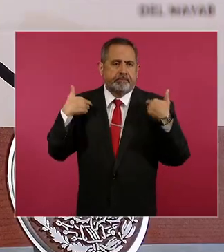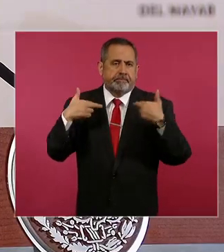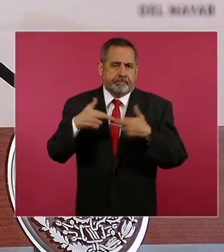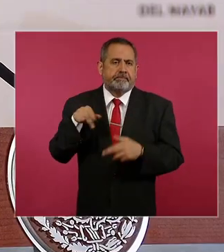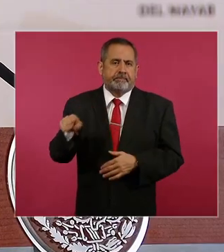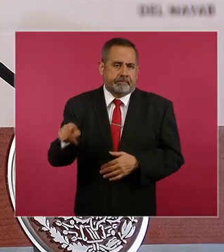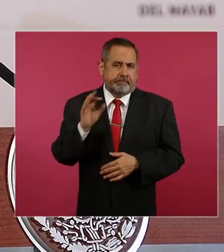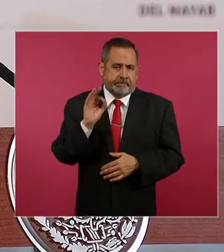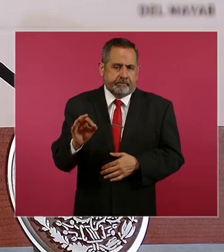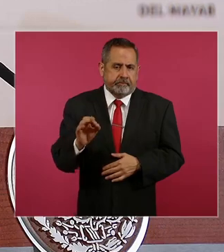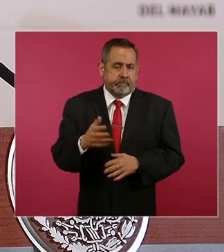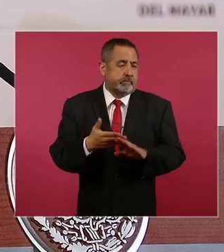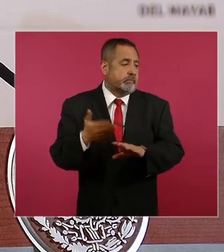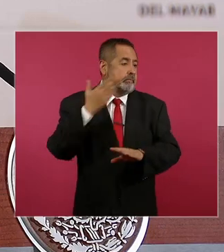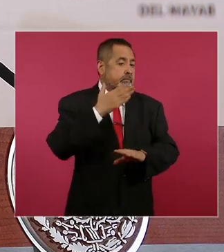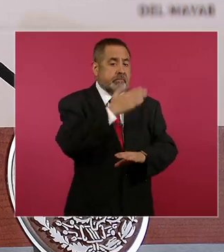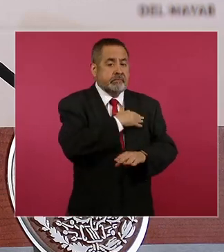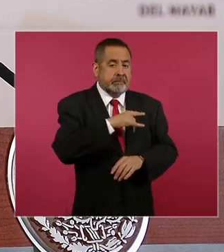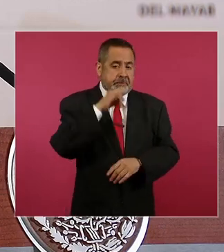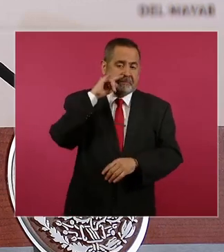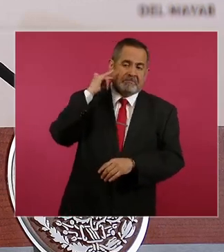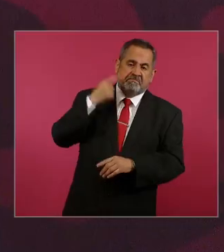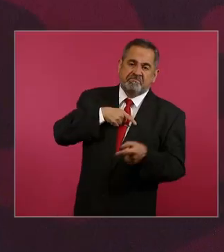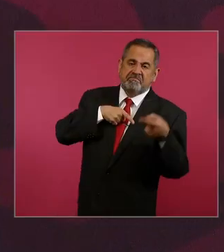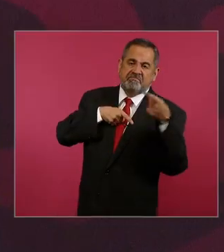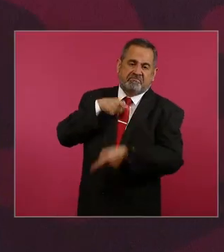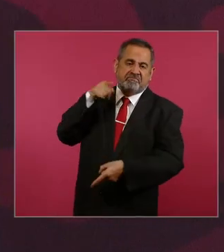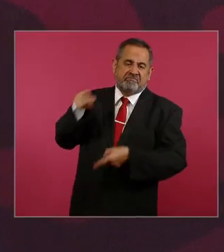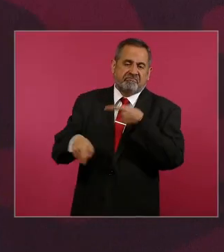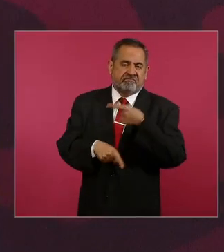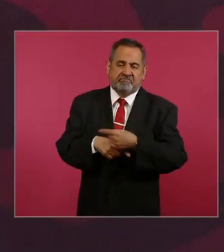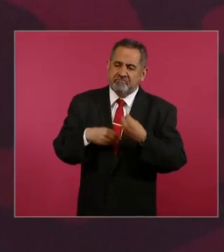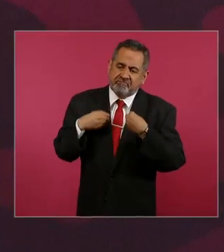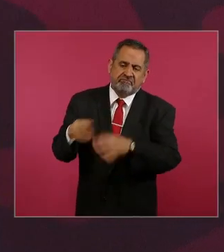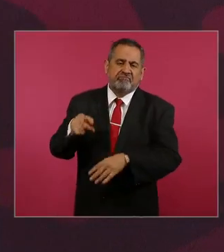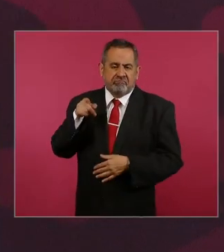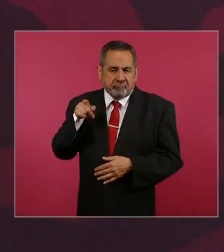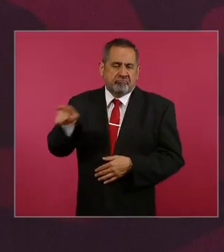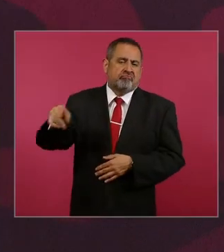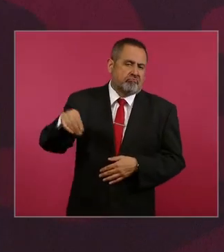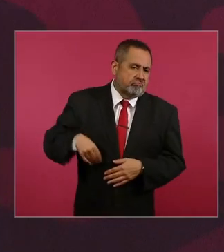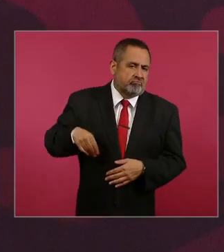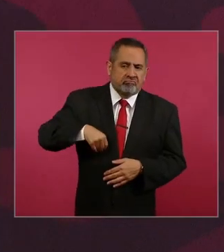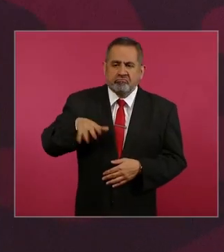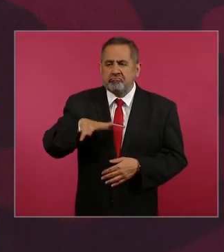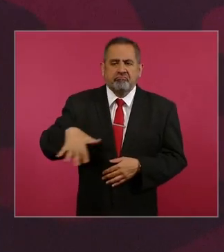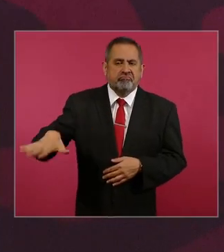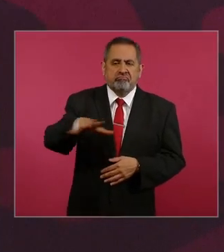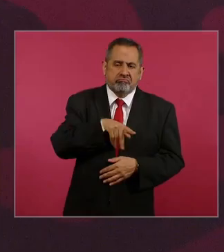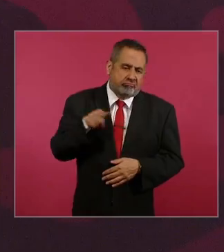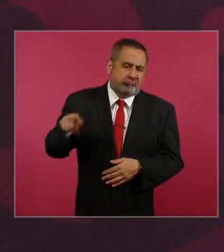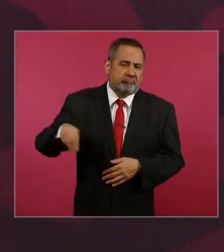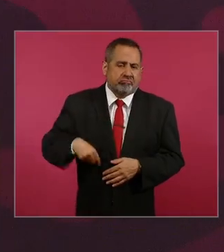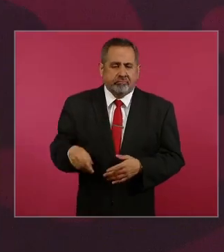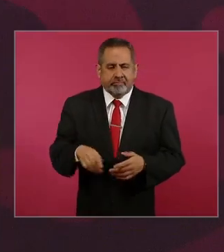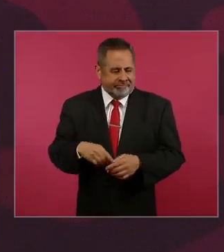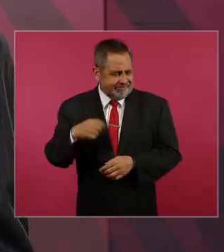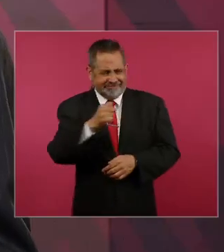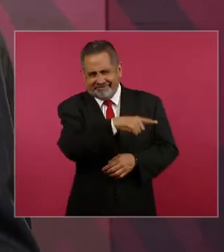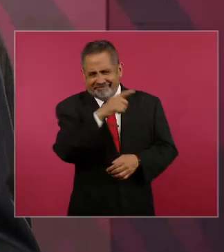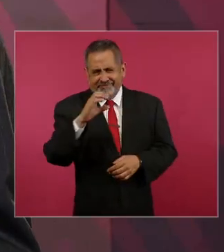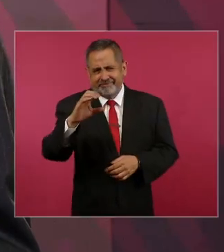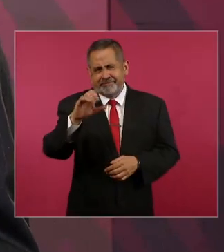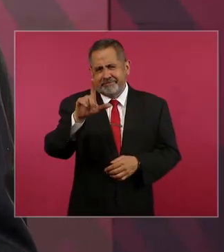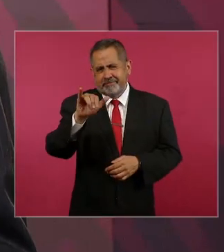porque los habían ofendido mucho echándole la culpa este Claudio X